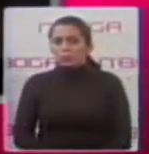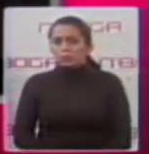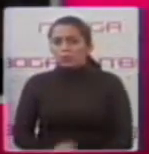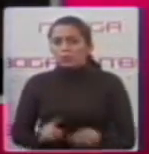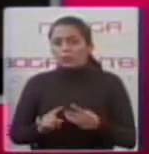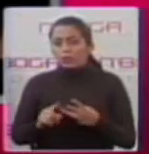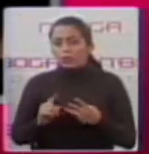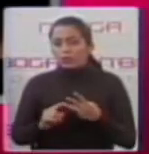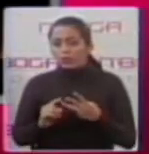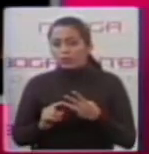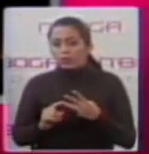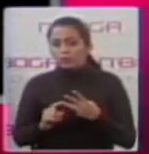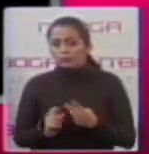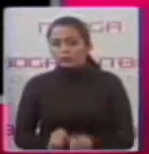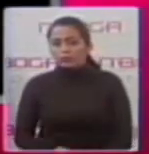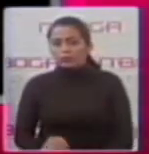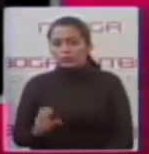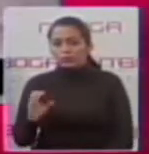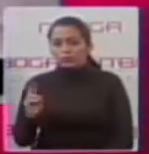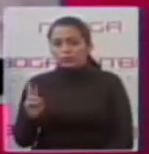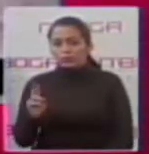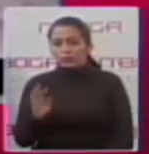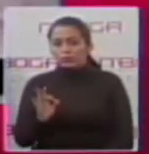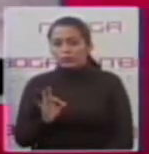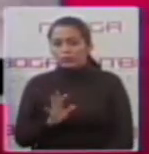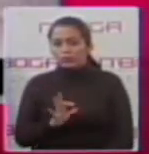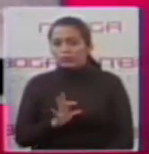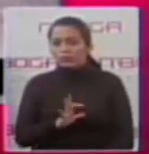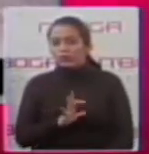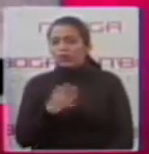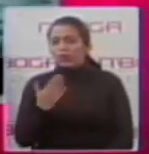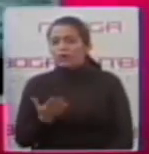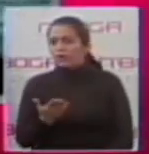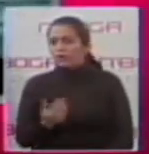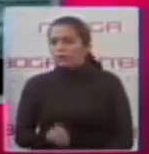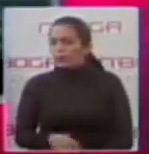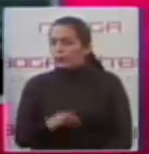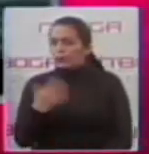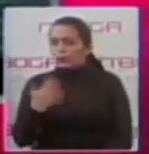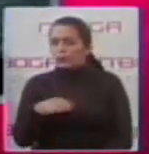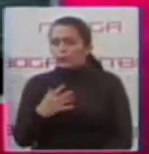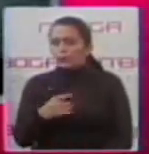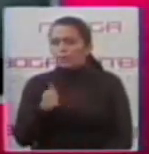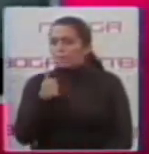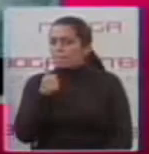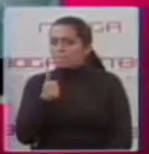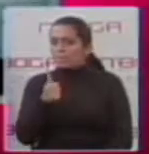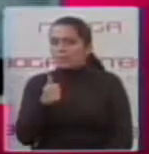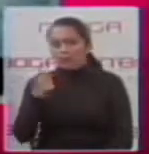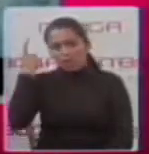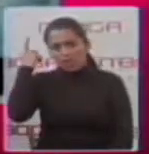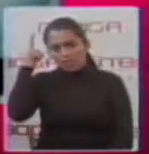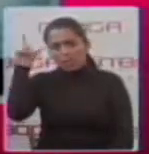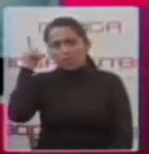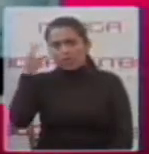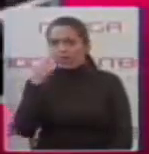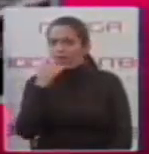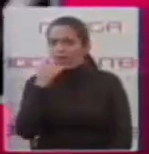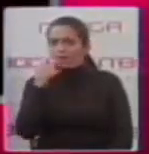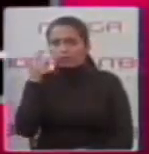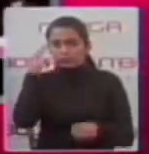Cruyff era, falleció este año, un líder, no solo dentro de la cancha, sino fuera de la cancha, con una